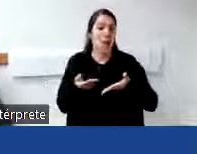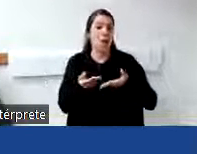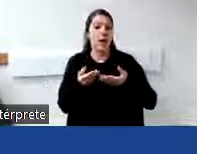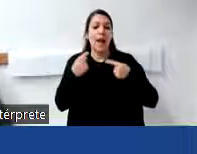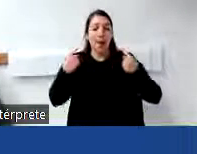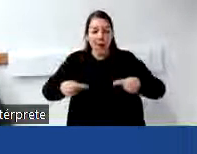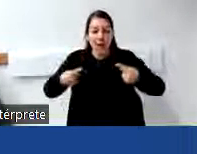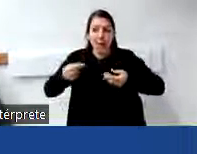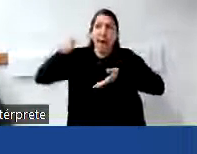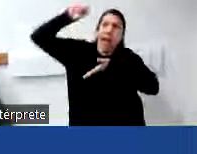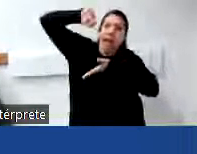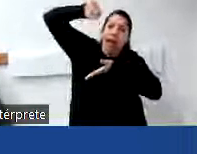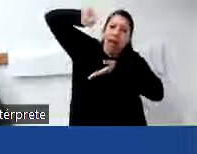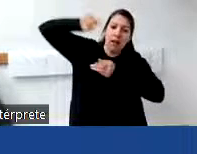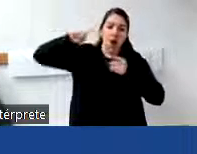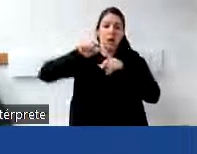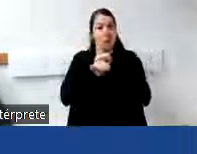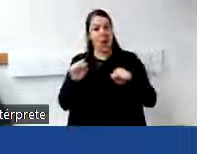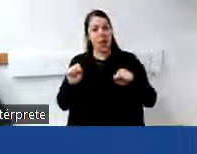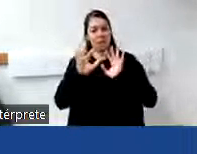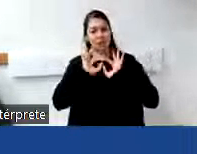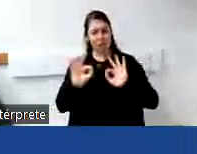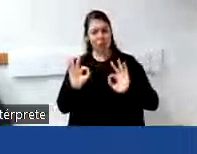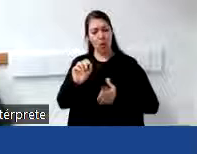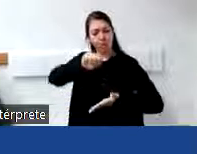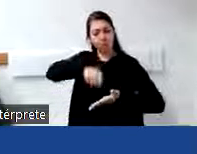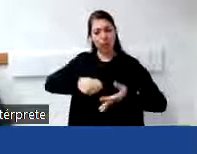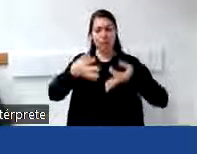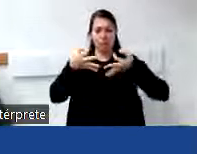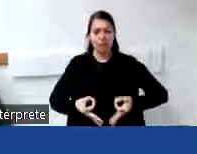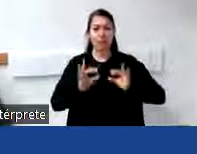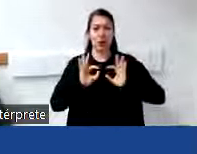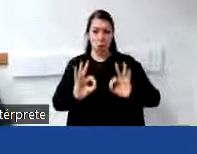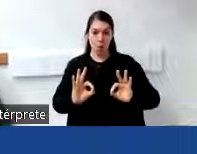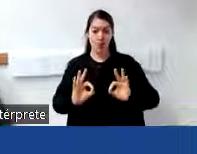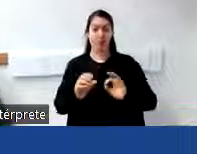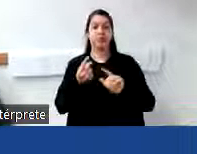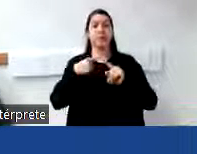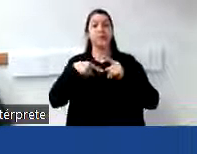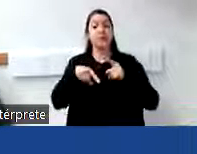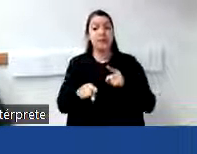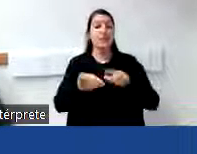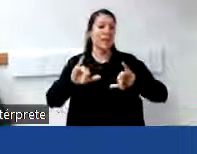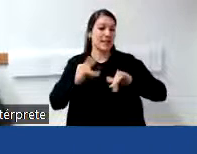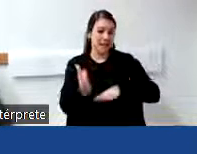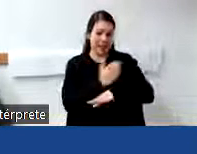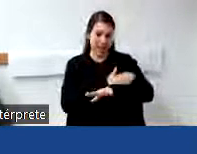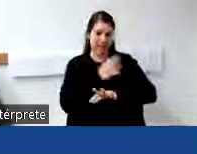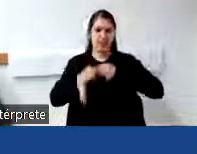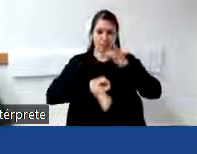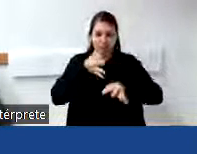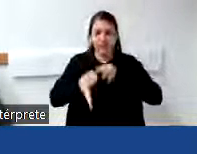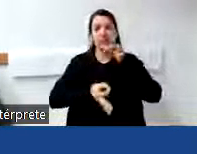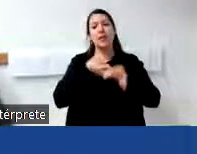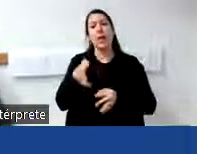de leer algo, también que esa persona pueda acceder. Entonces, bueno, la prioridad de la atención, que es algo que ya venimos mencionando,